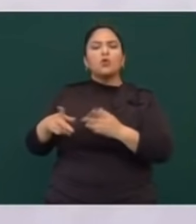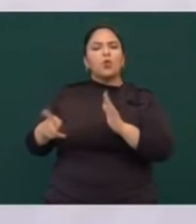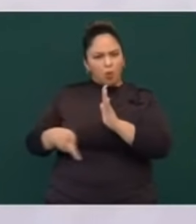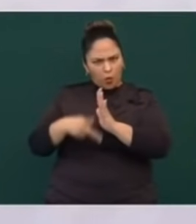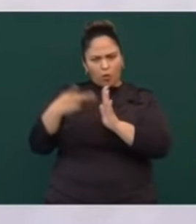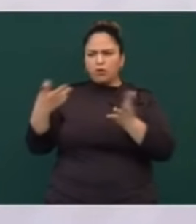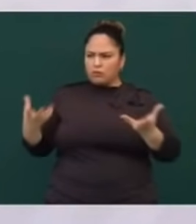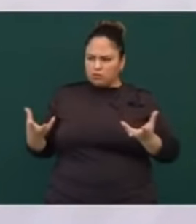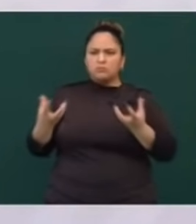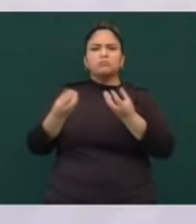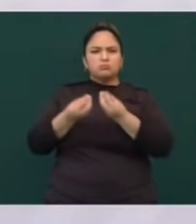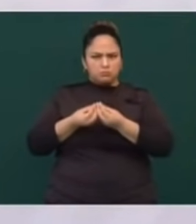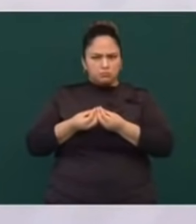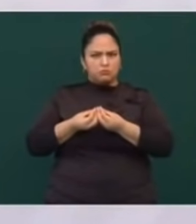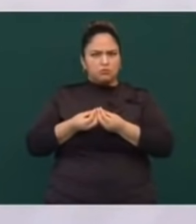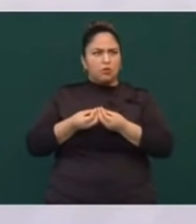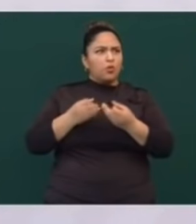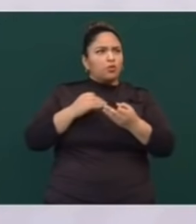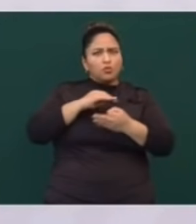y todos